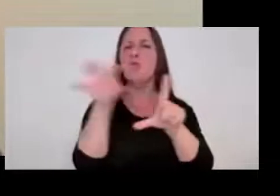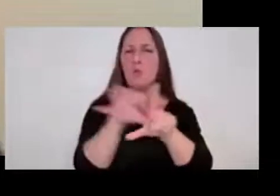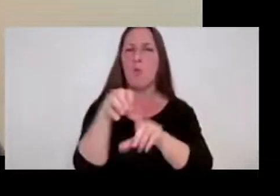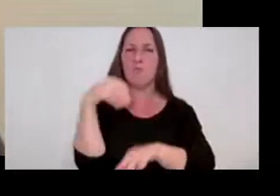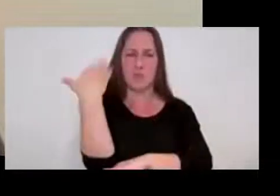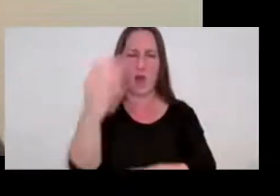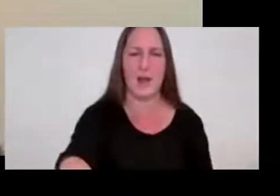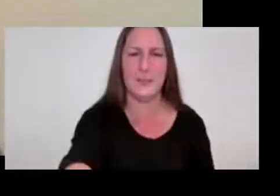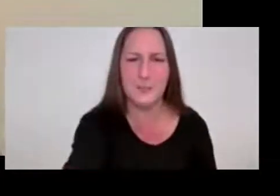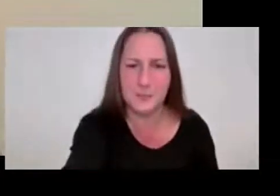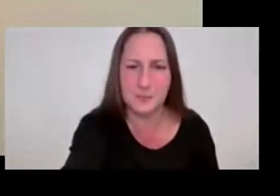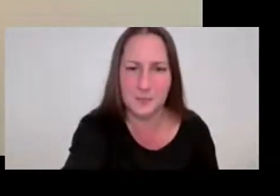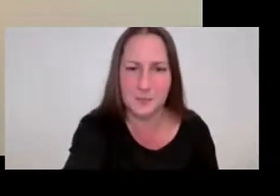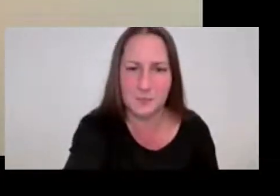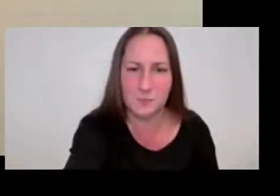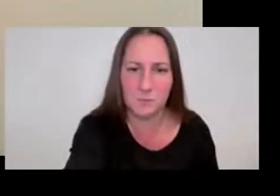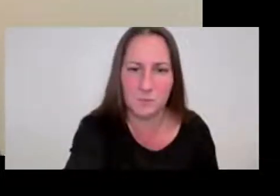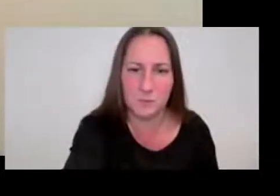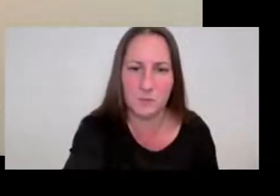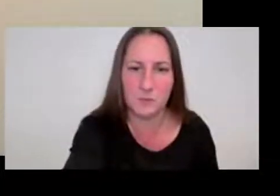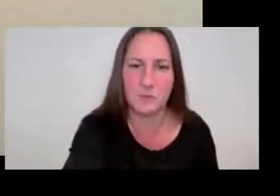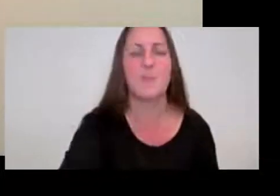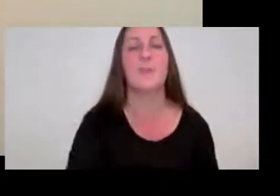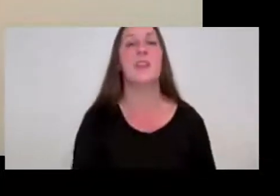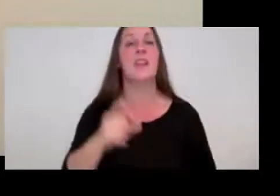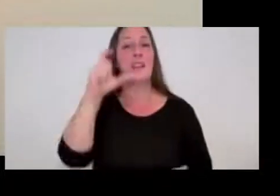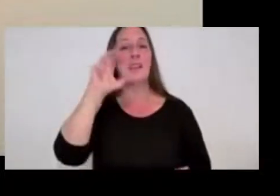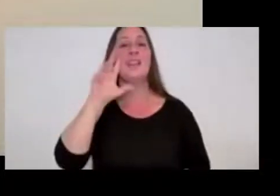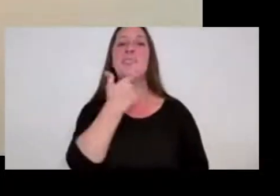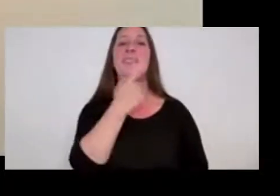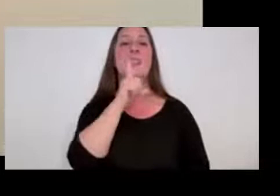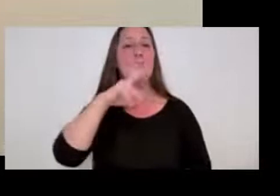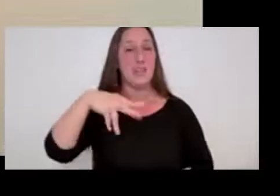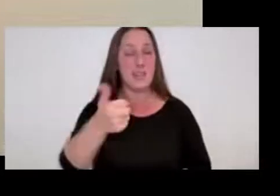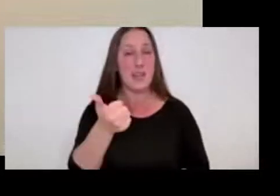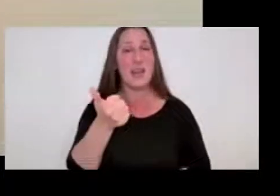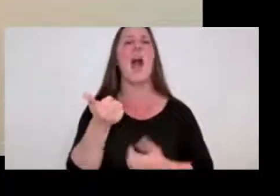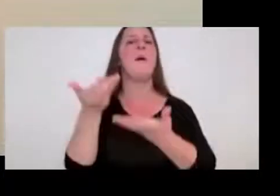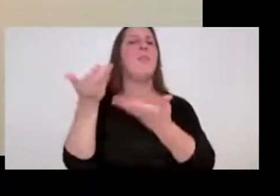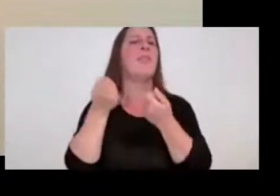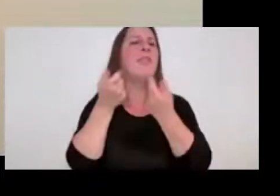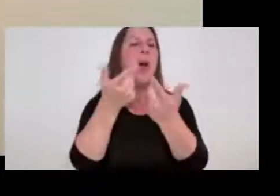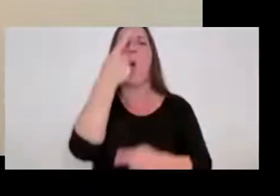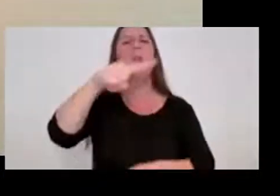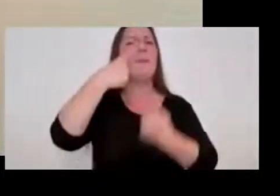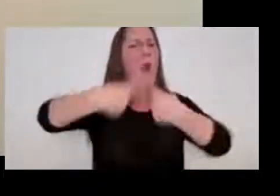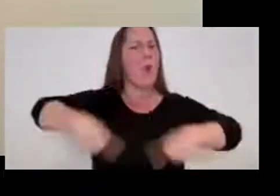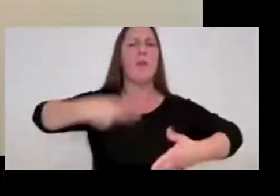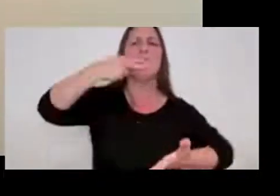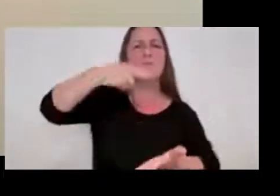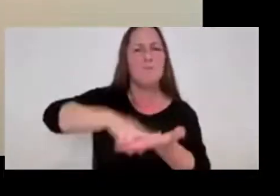de la jornada. En principio, la doctora Cristina Mancilla nos va a presentar las últimas novedades impositivas y previsionales